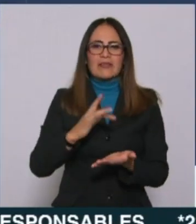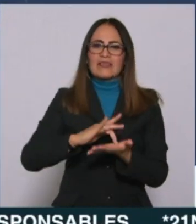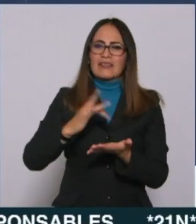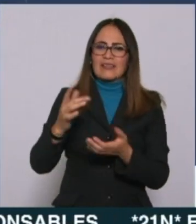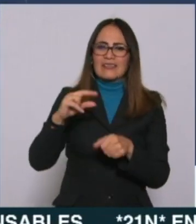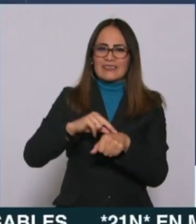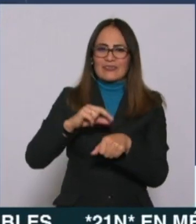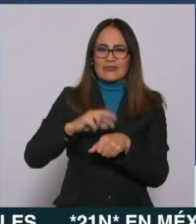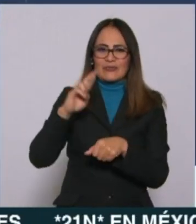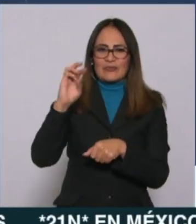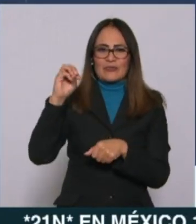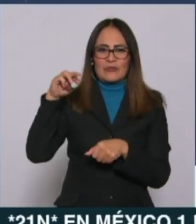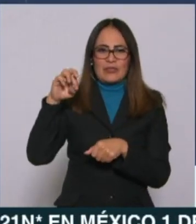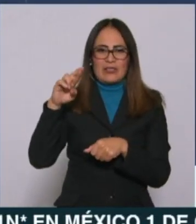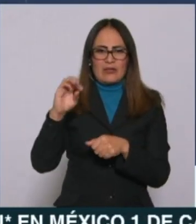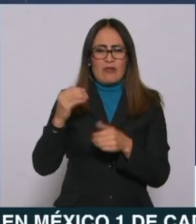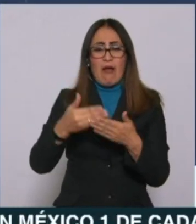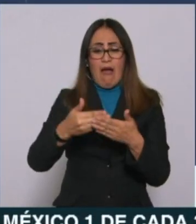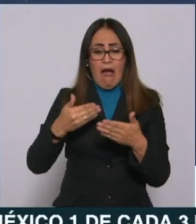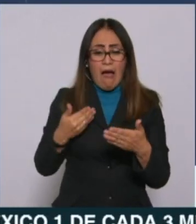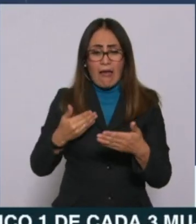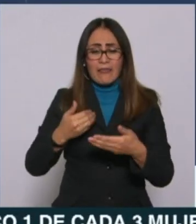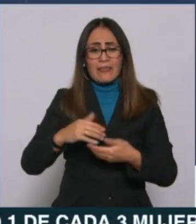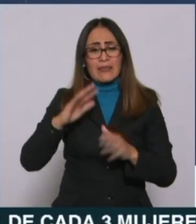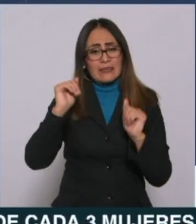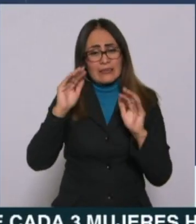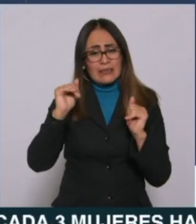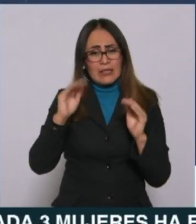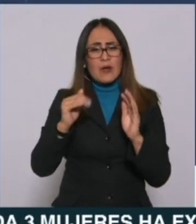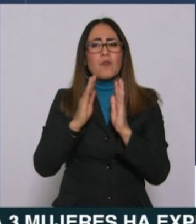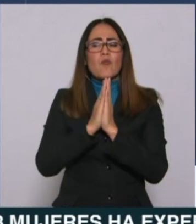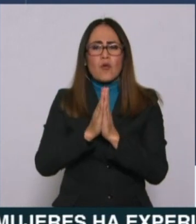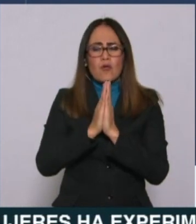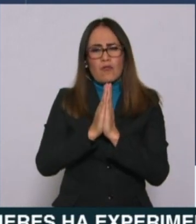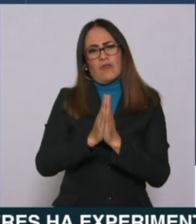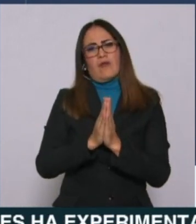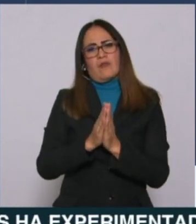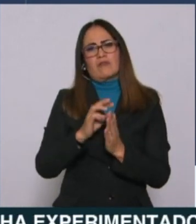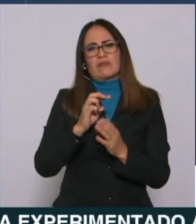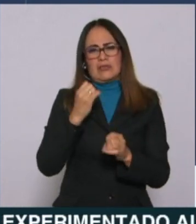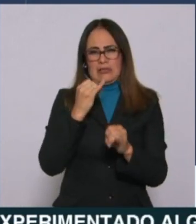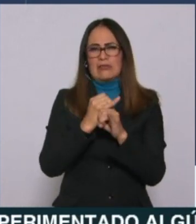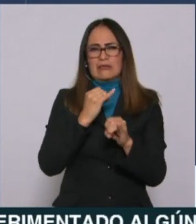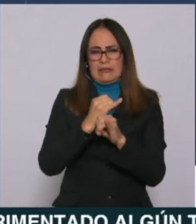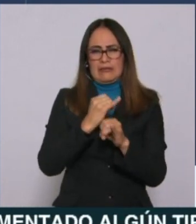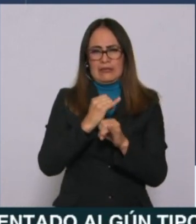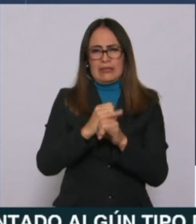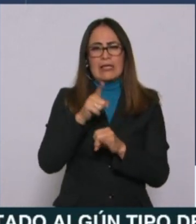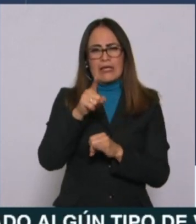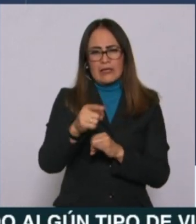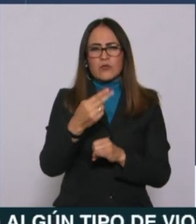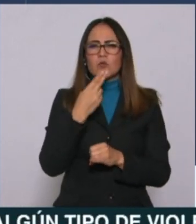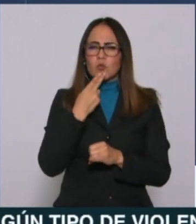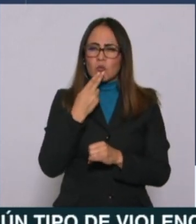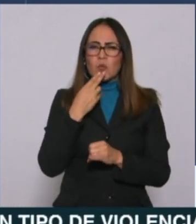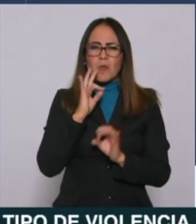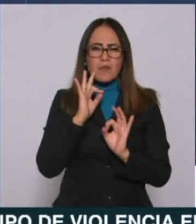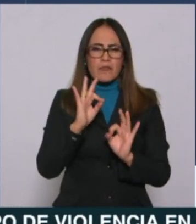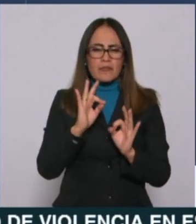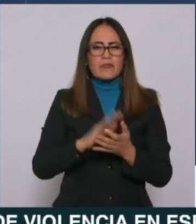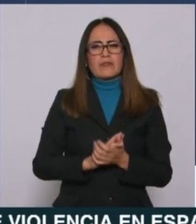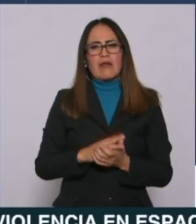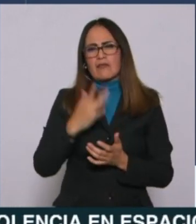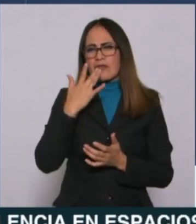gusto haberlo recibido. Me gustaría, antes de despedirme, darles una página, por supuesto, que creo que sería muy útil. Sí. Esto es